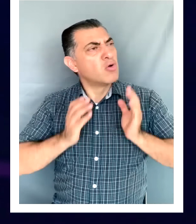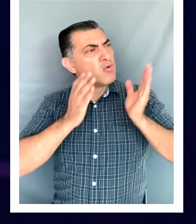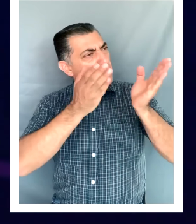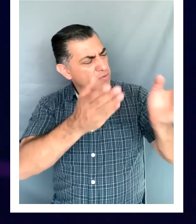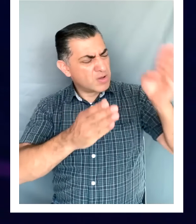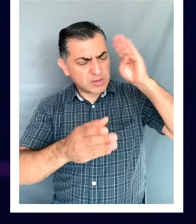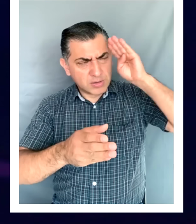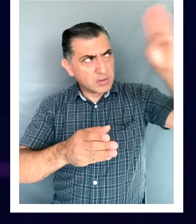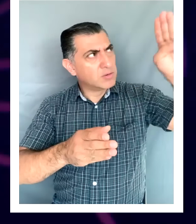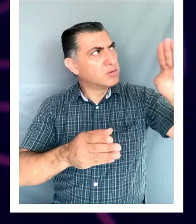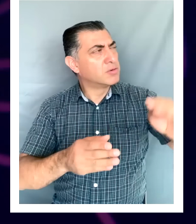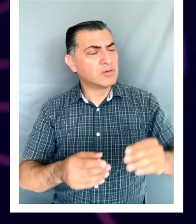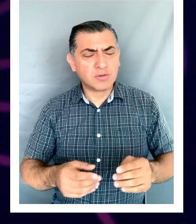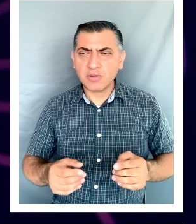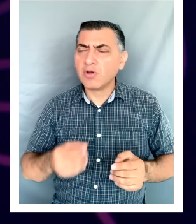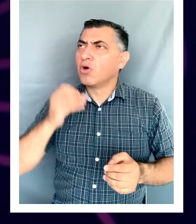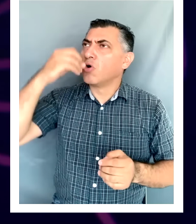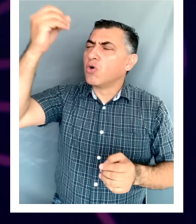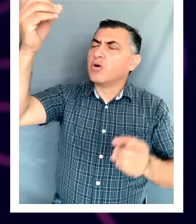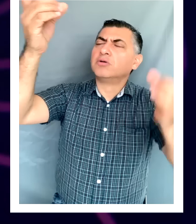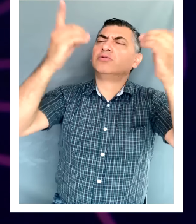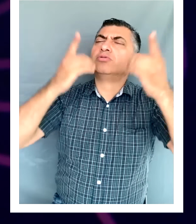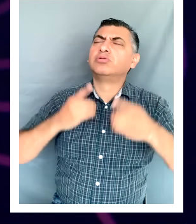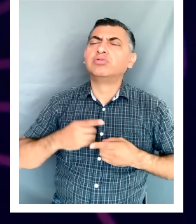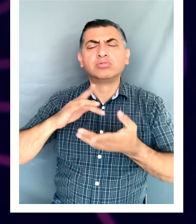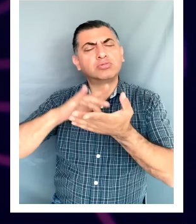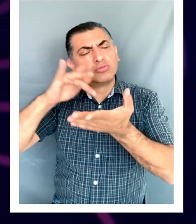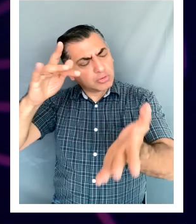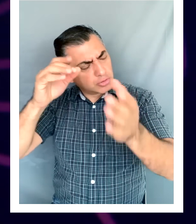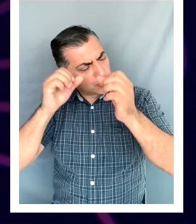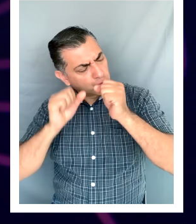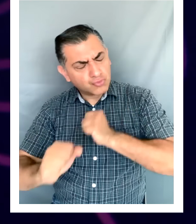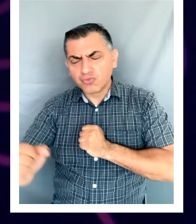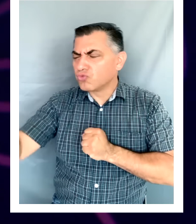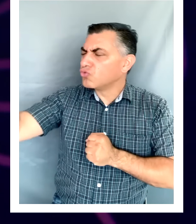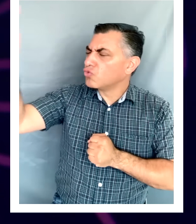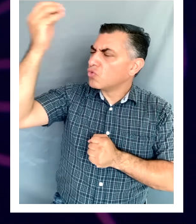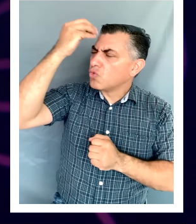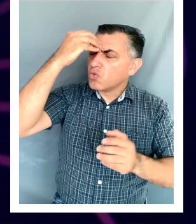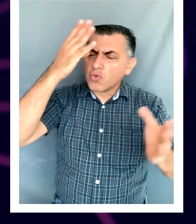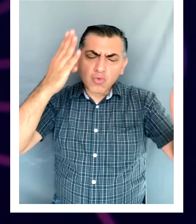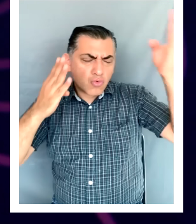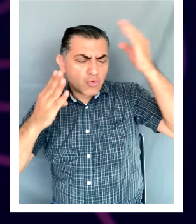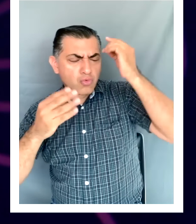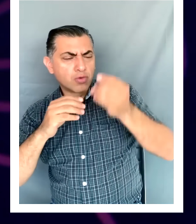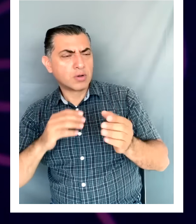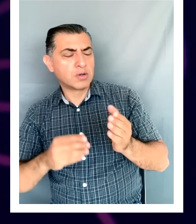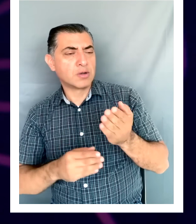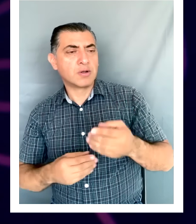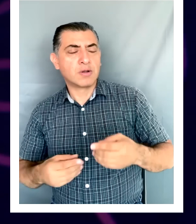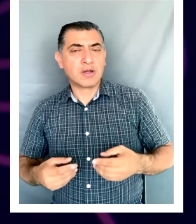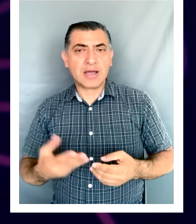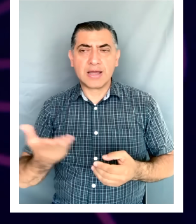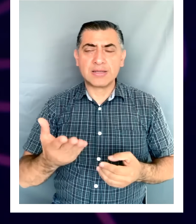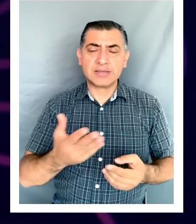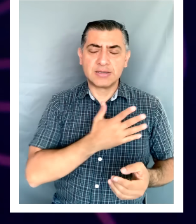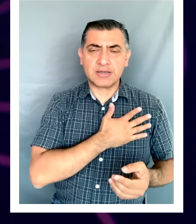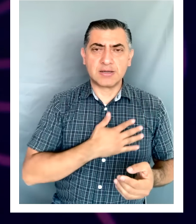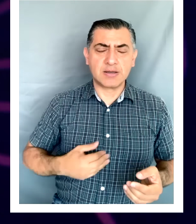ahora para que te dé su gracia su fuerza la sabiduría para criar hijos amorosos y fieles